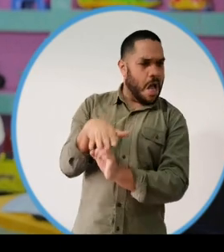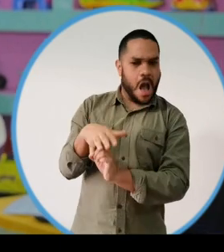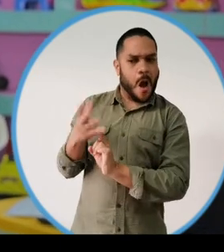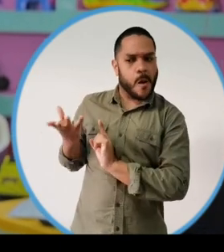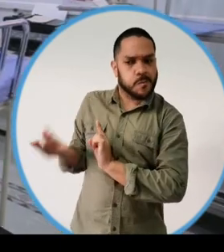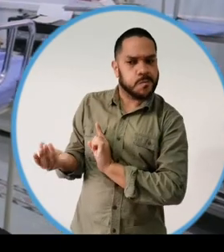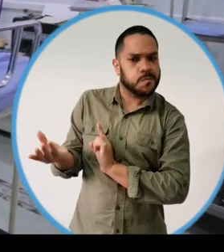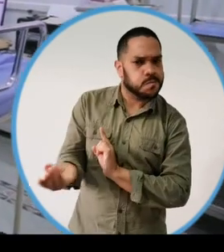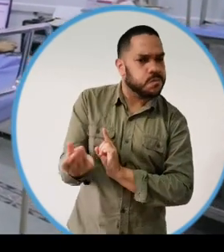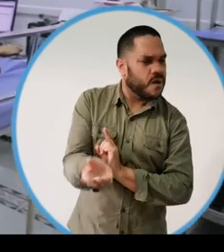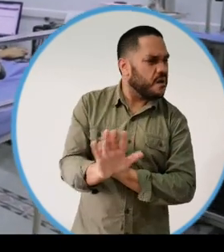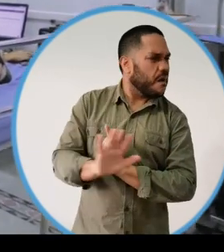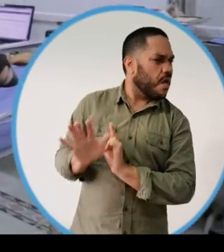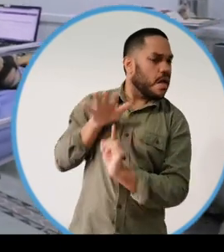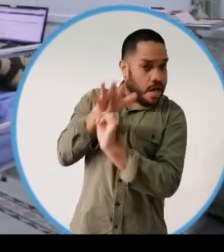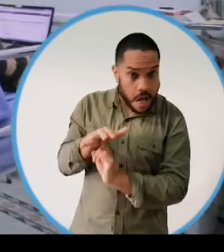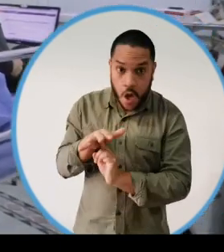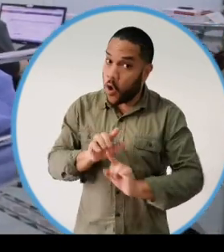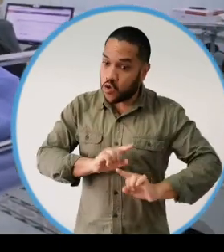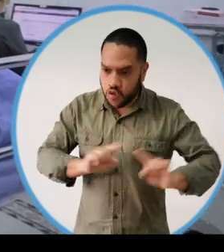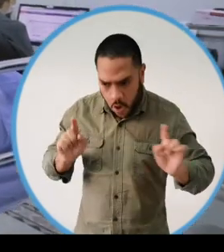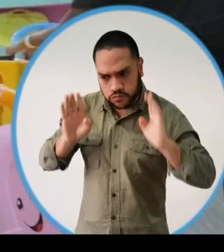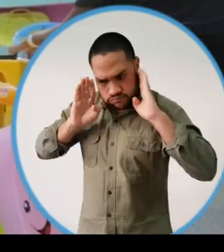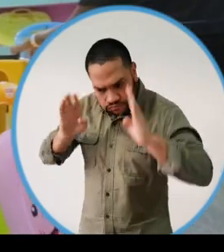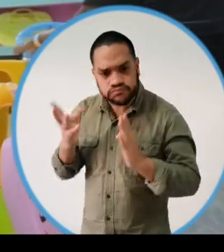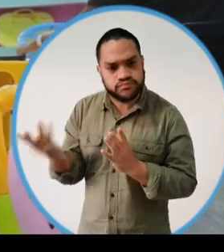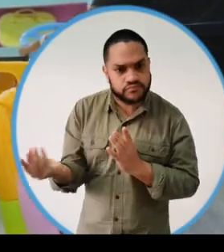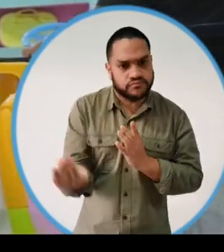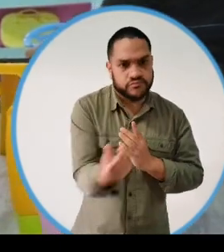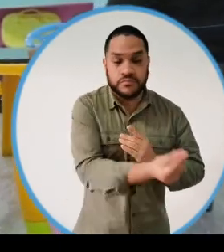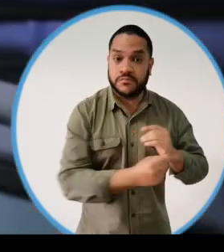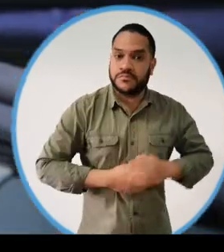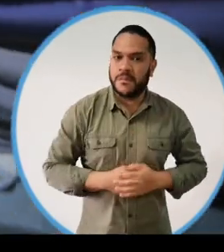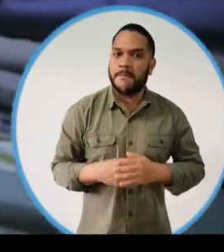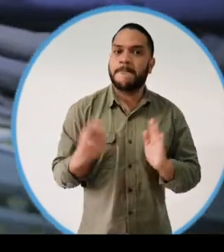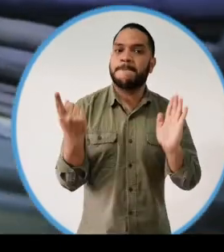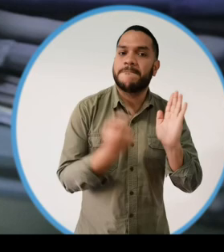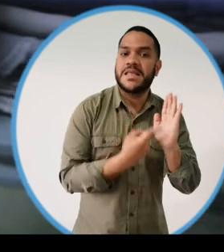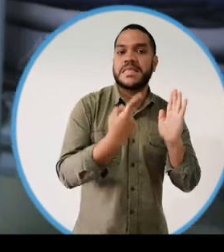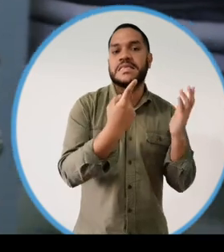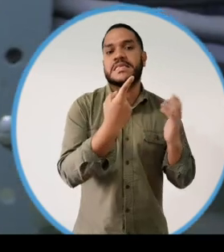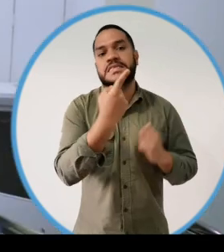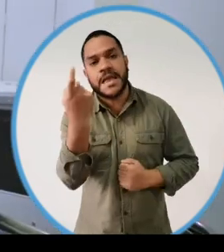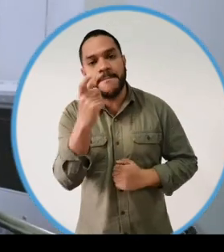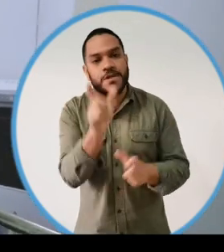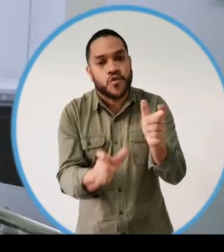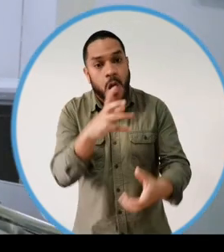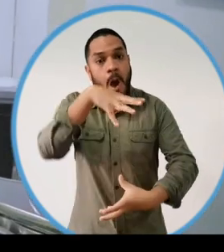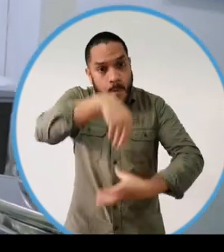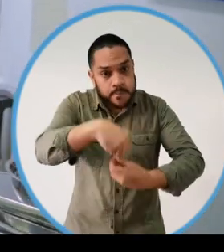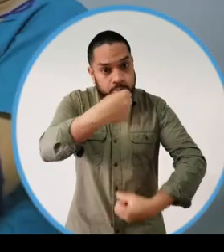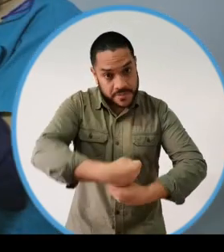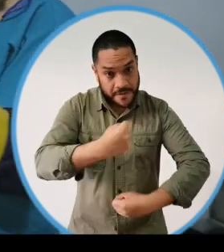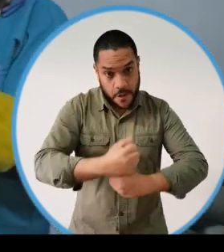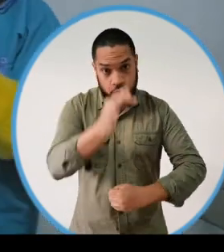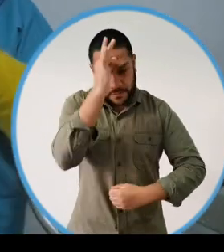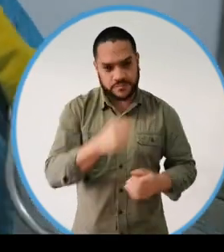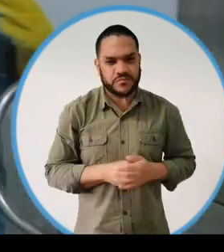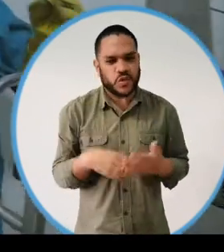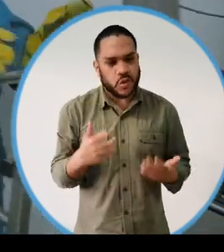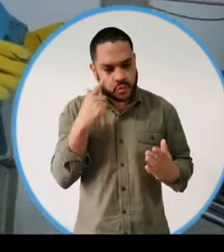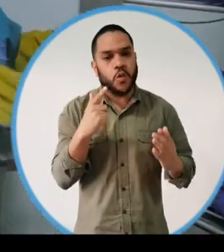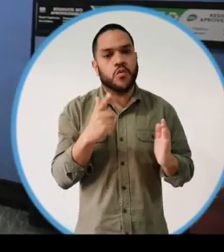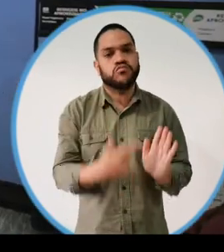nuestros grupos de interés. Nuestro capital humano, que hoy asciende a 1.100 colaboradores, gestiona un modelo de cultura basado en